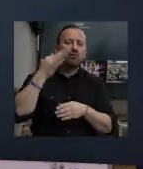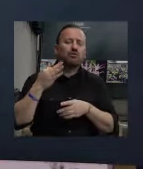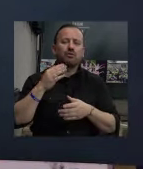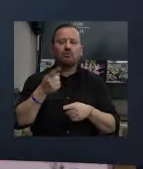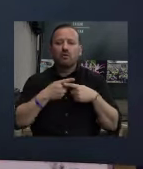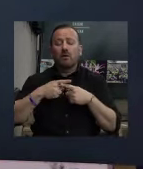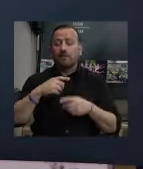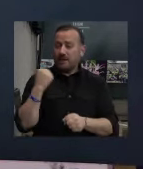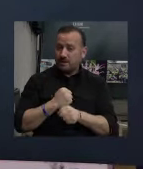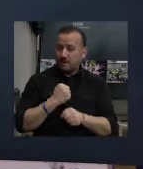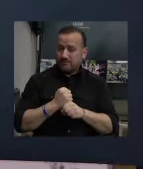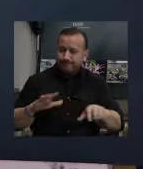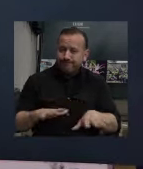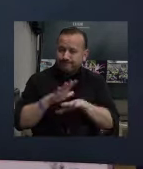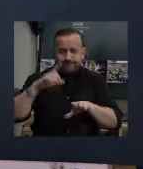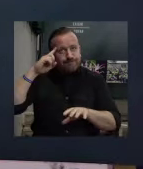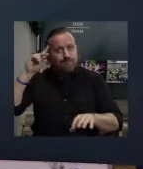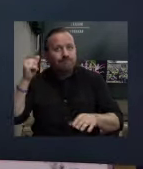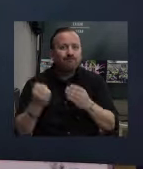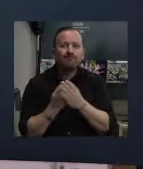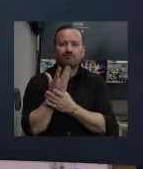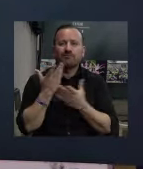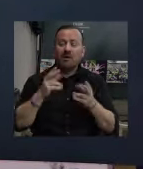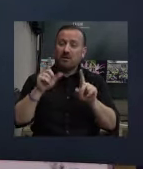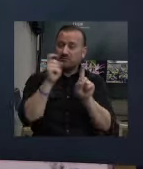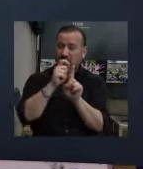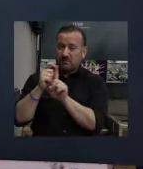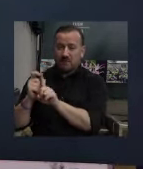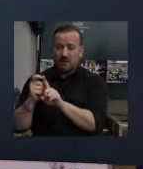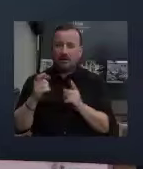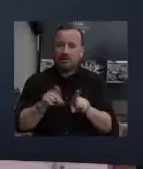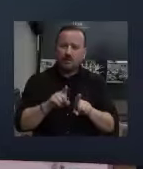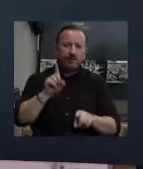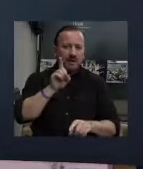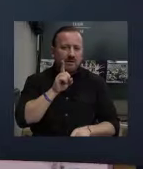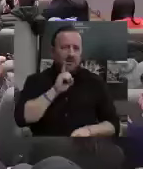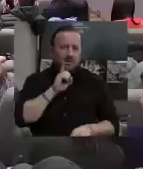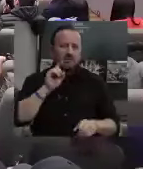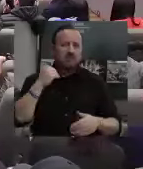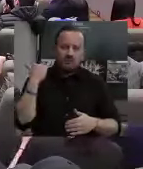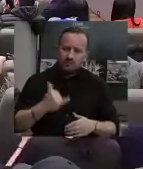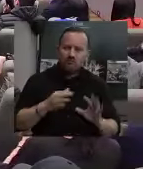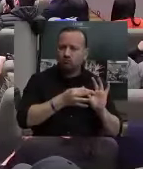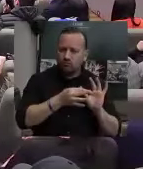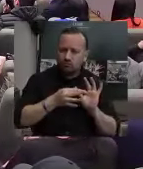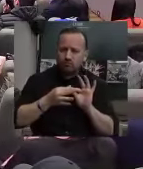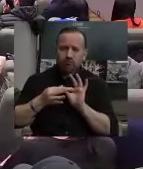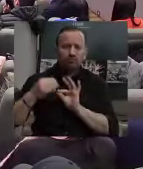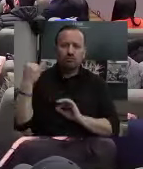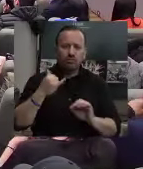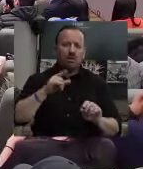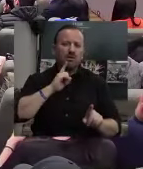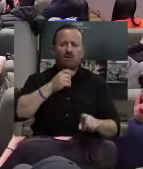emprendimiento y la innovación no cierto términos que eh están continuamente de manera permanente en las